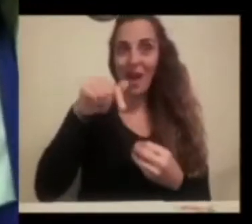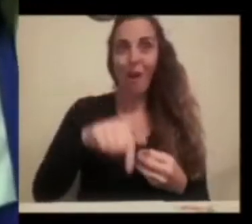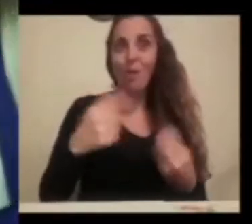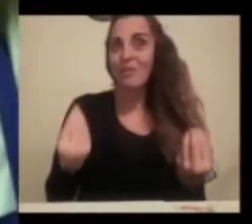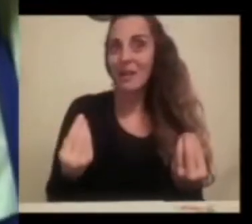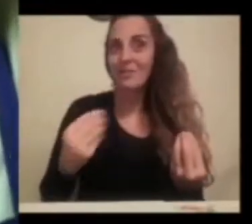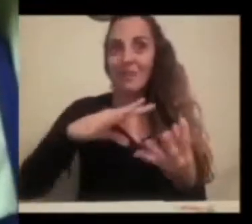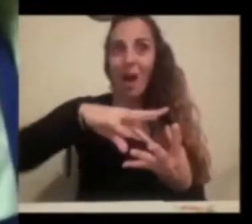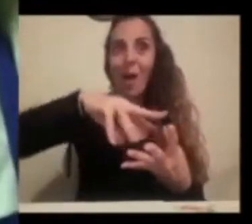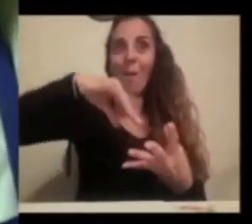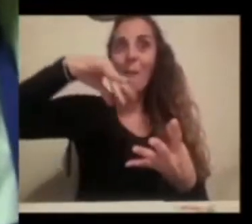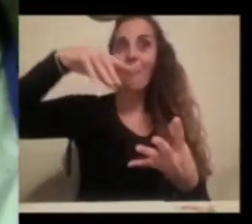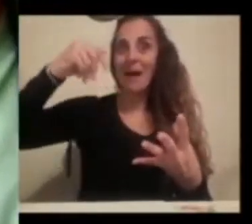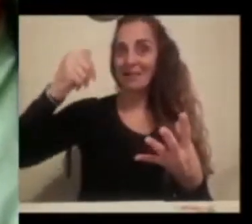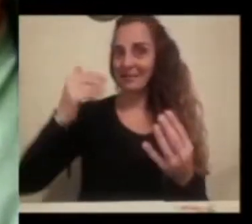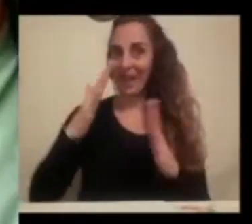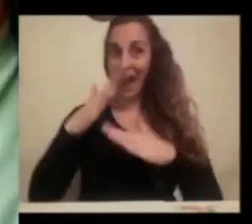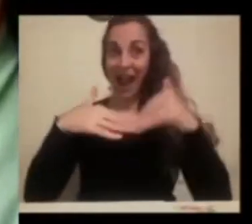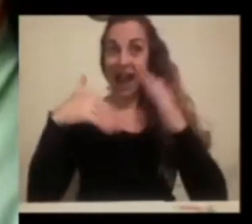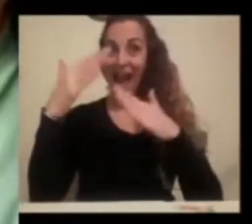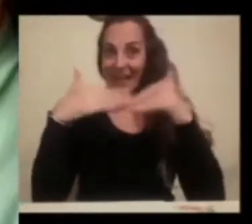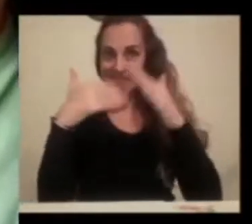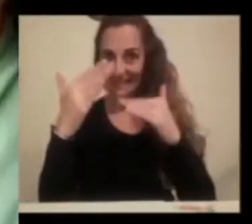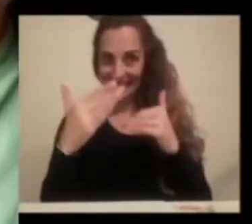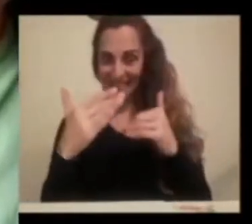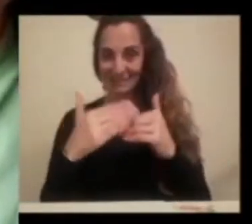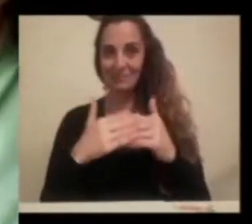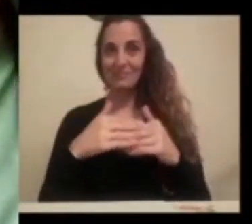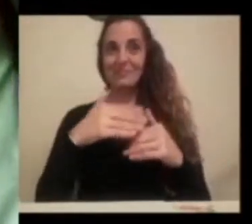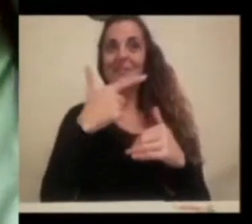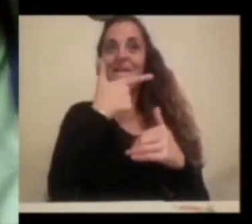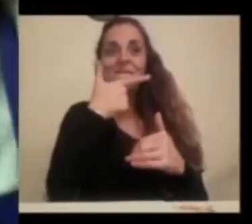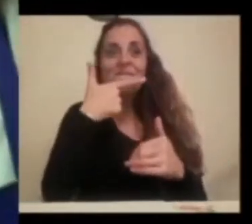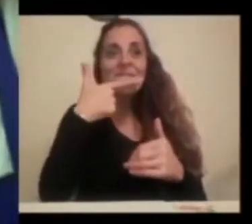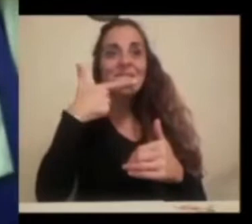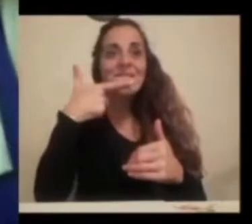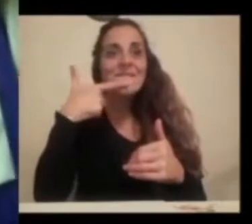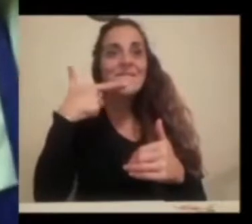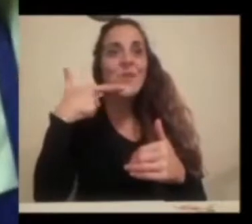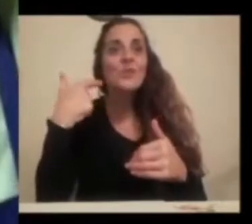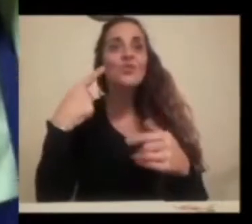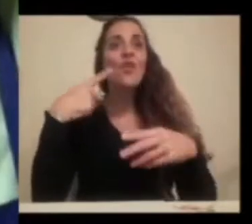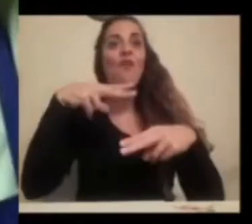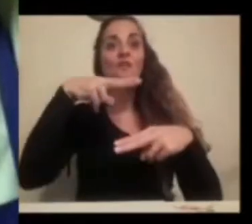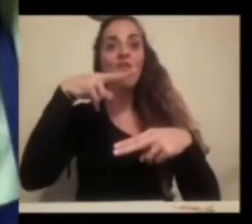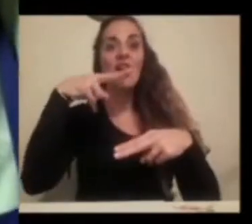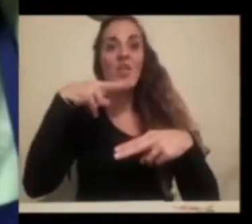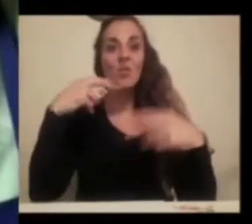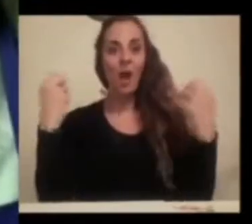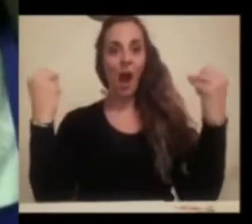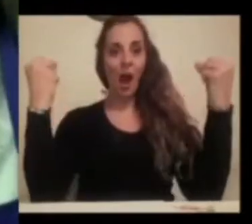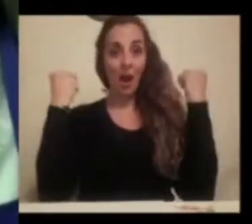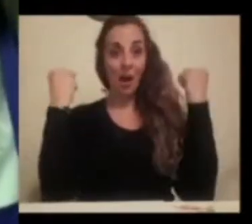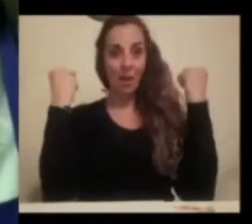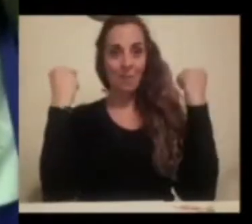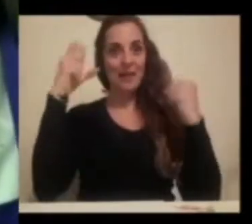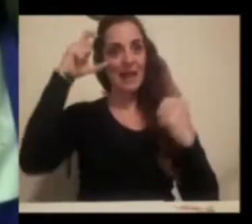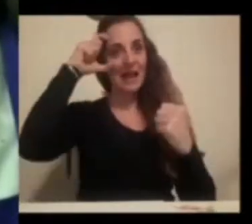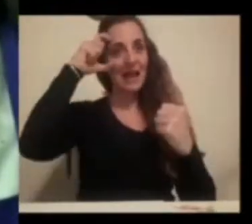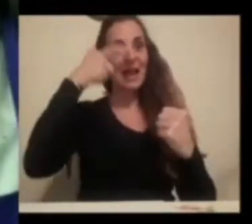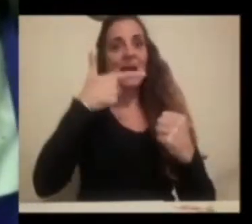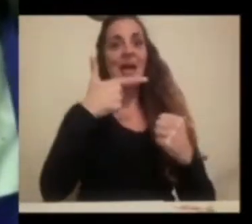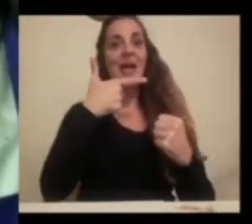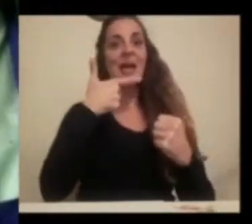Esta vez vamos a hacer pastas caseras, pastas saborizadas con espinaca. Espero que les